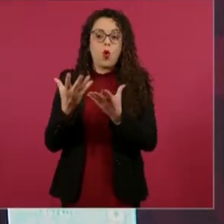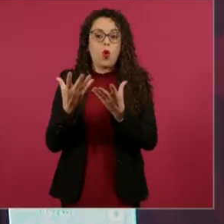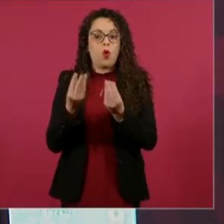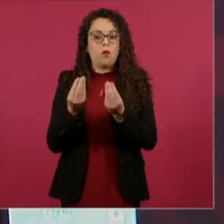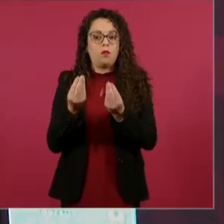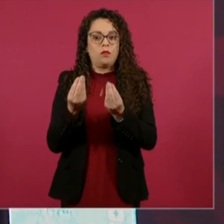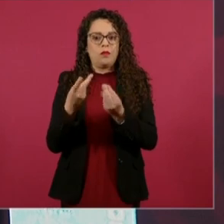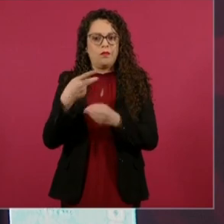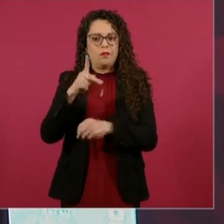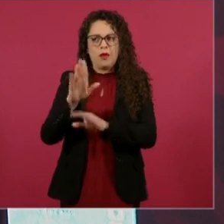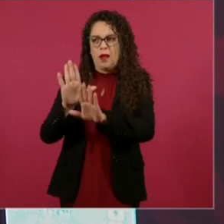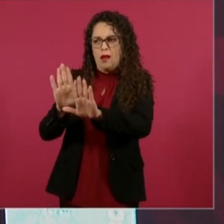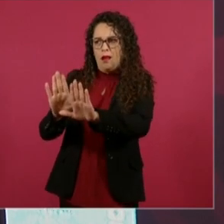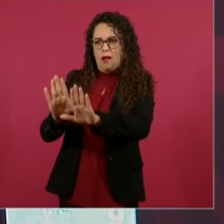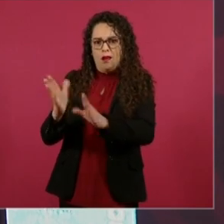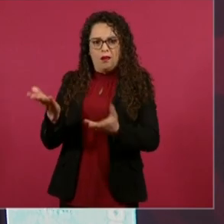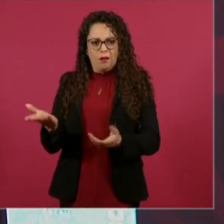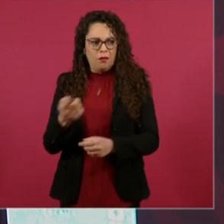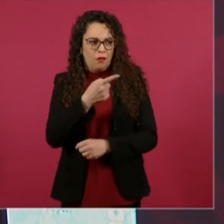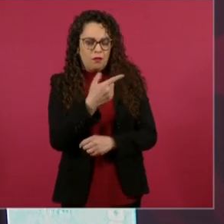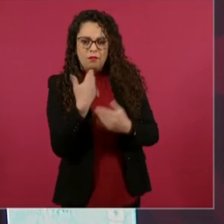va a ayudar el ejército si